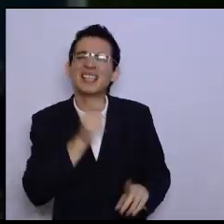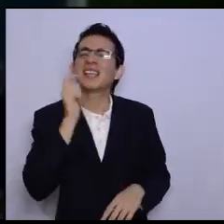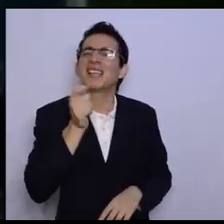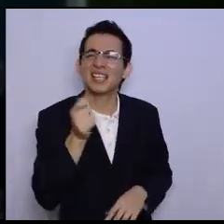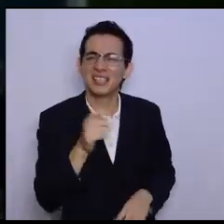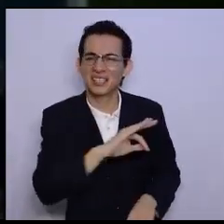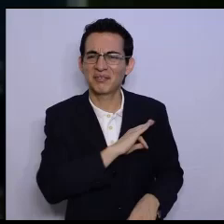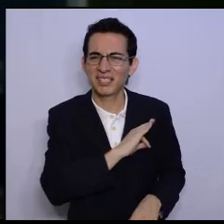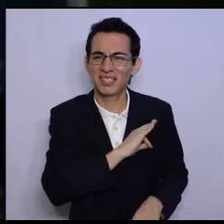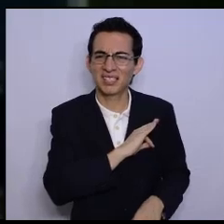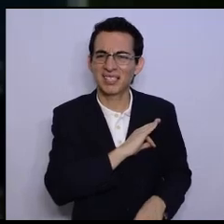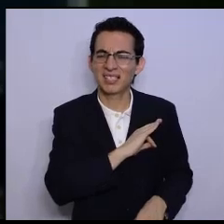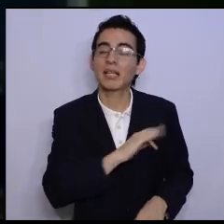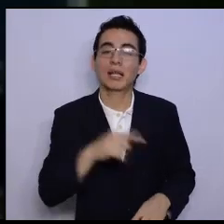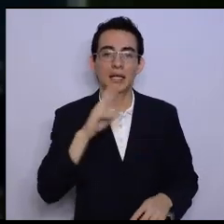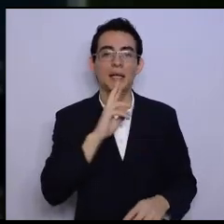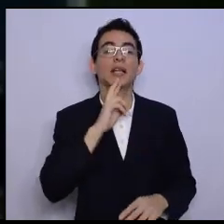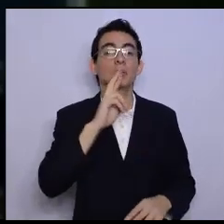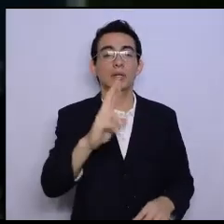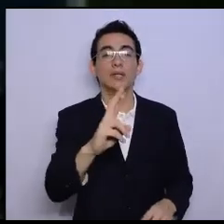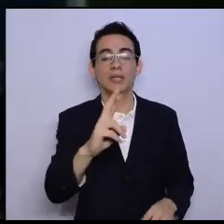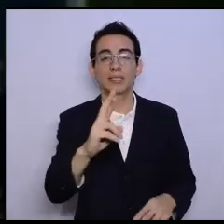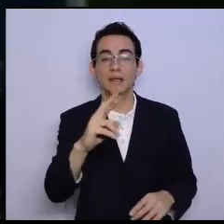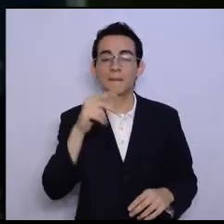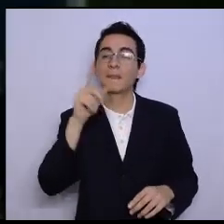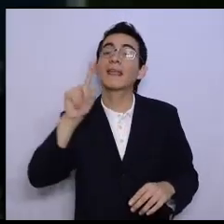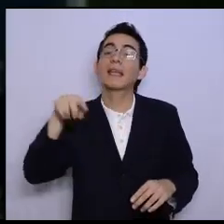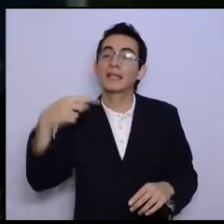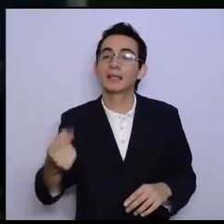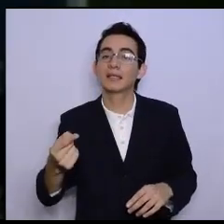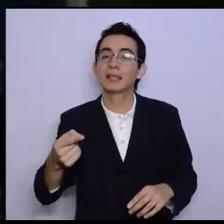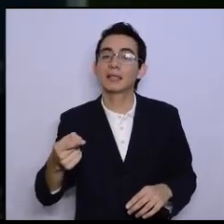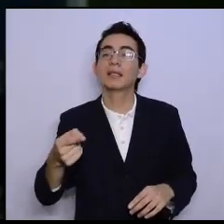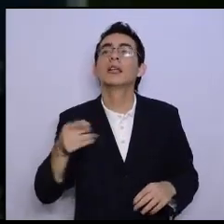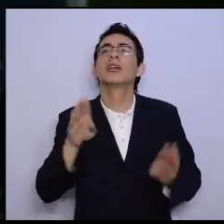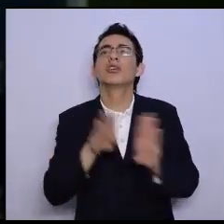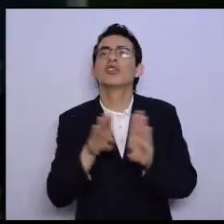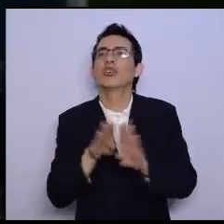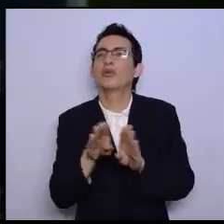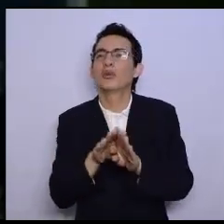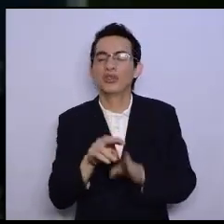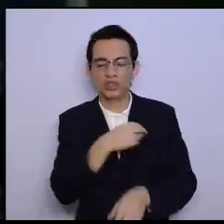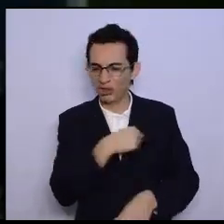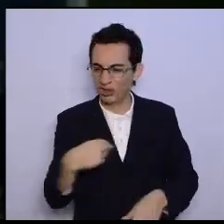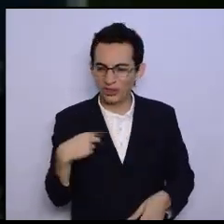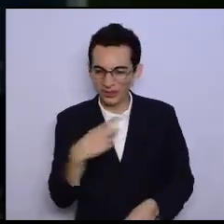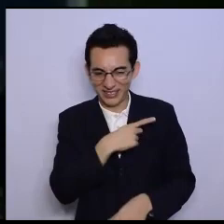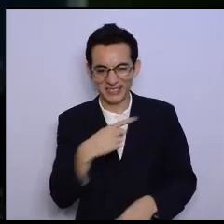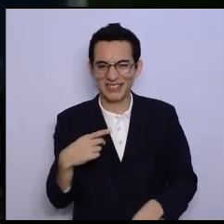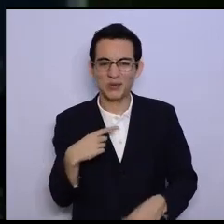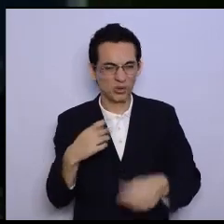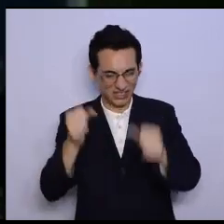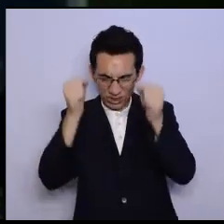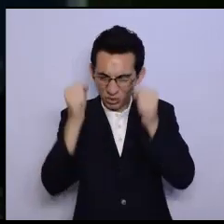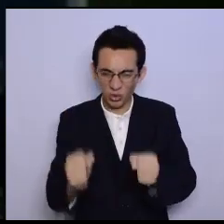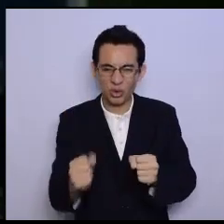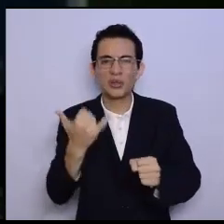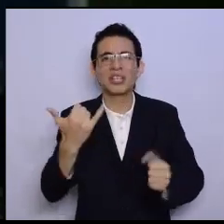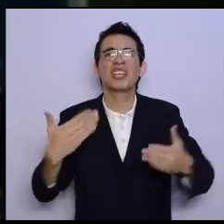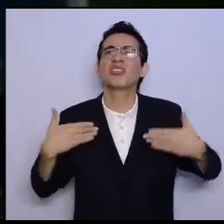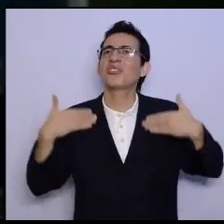La respuesta estricta es plena y total confianza en Dios. Eso es fe.